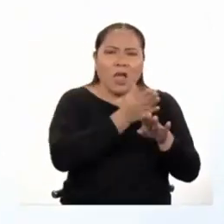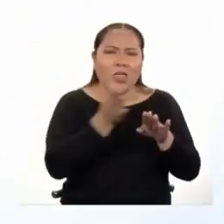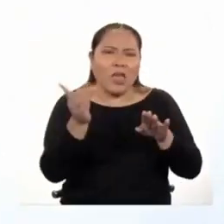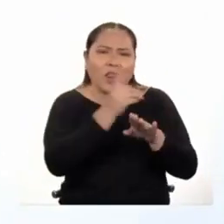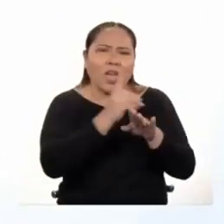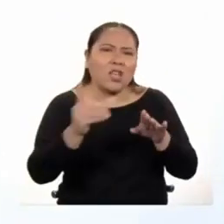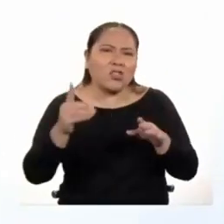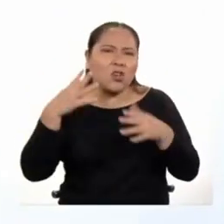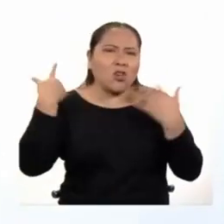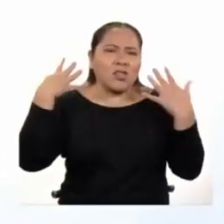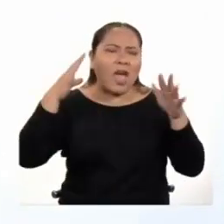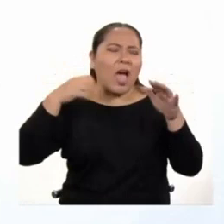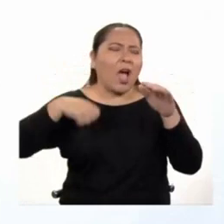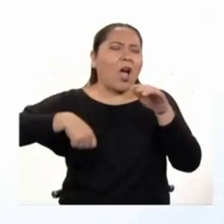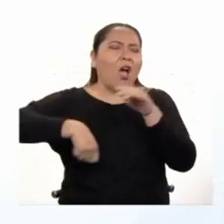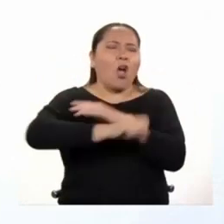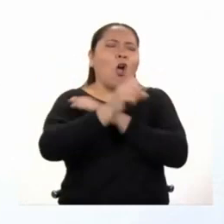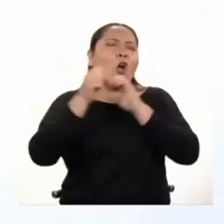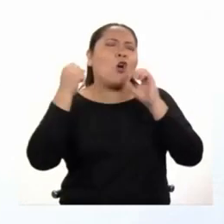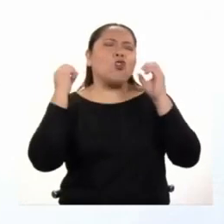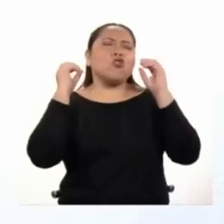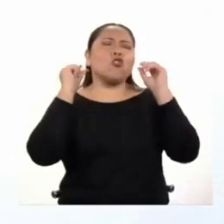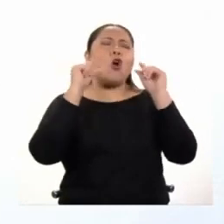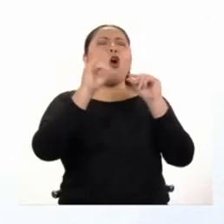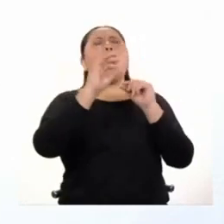Flores y